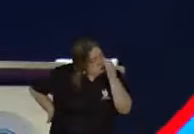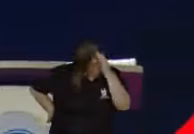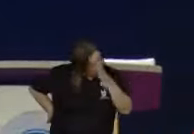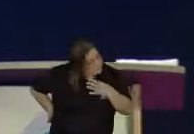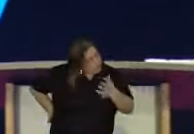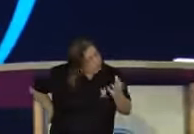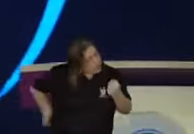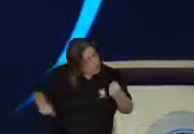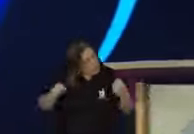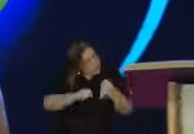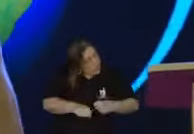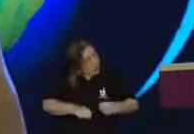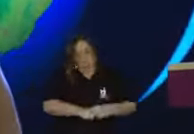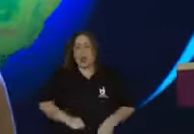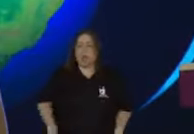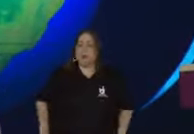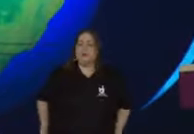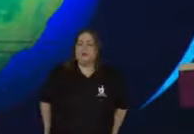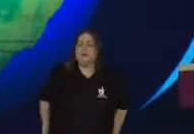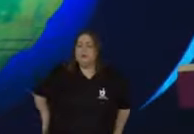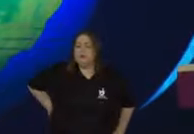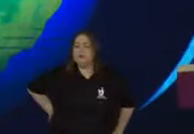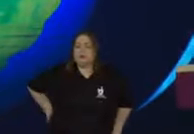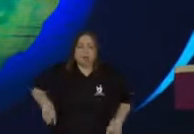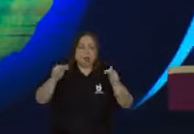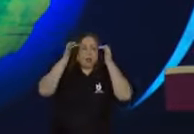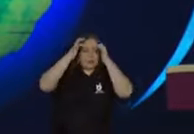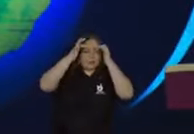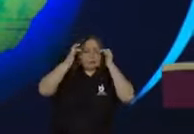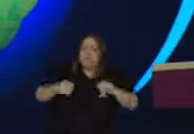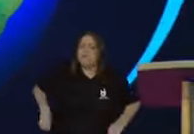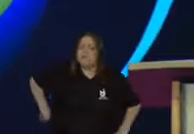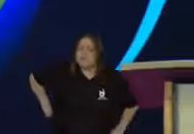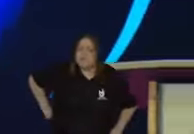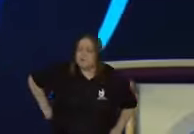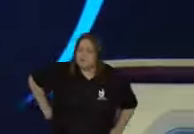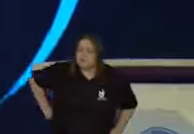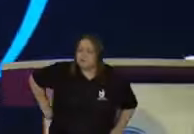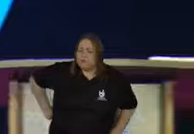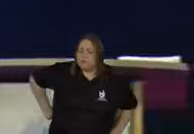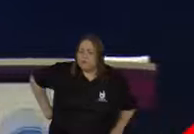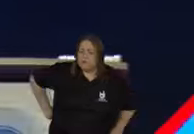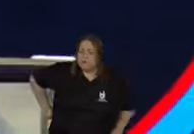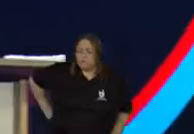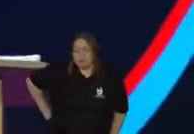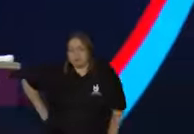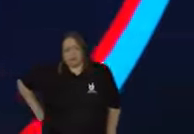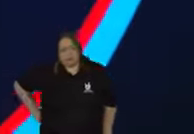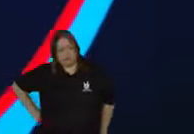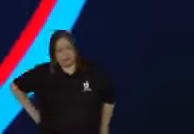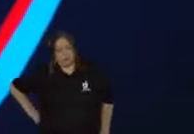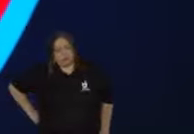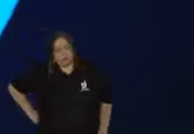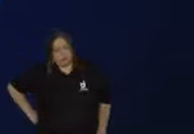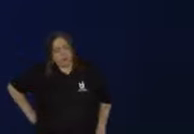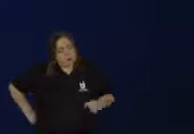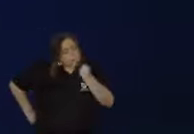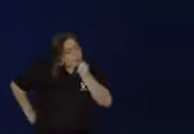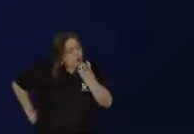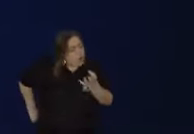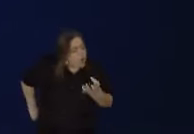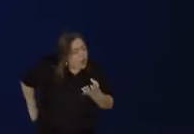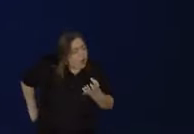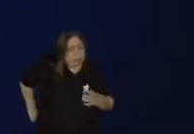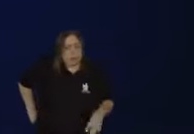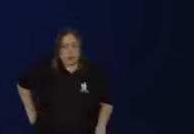¿Eh? Y comienza ahí, ¿no? Ceja, mandíbula. Y ahí comienza uno al otro a provocarlo. Gallina. Ta, ta,